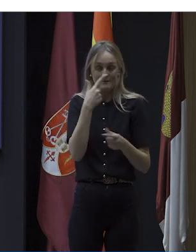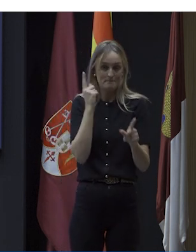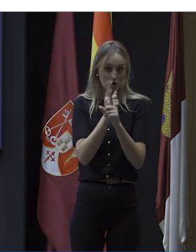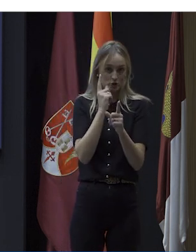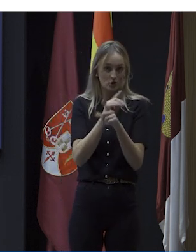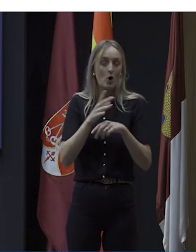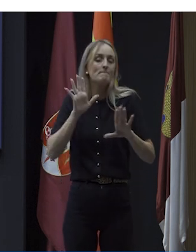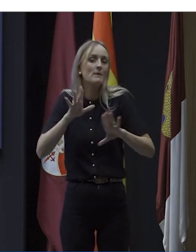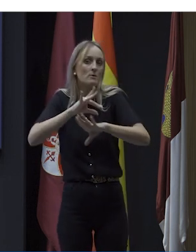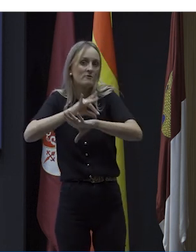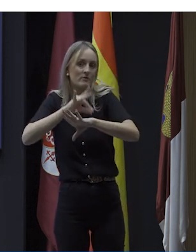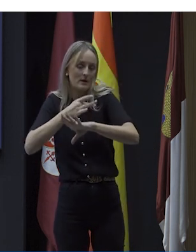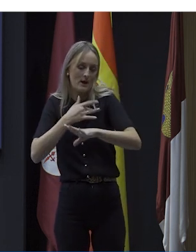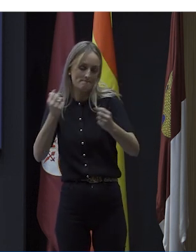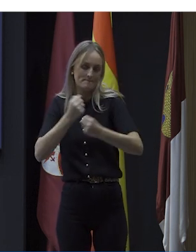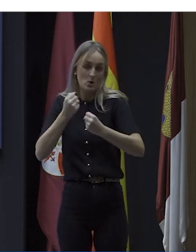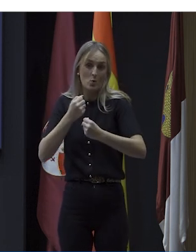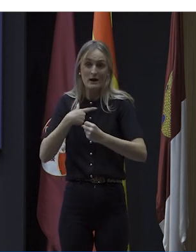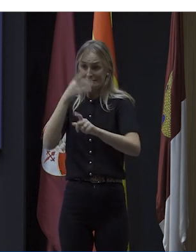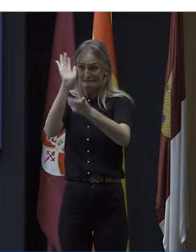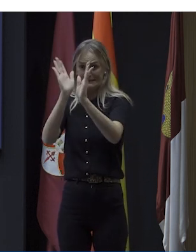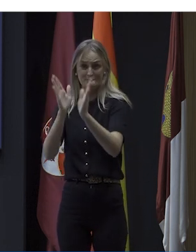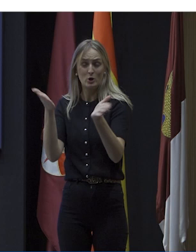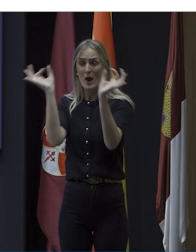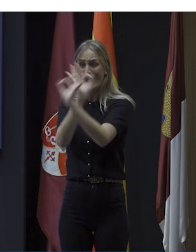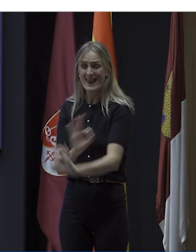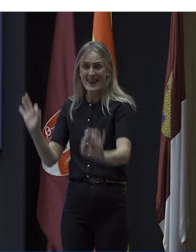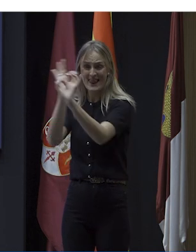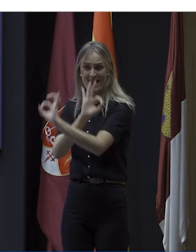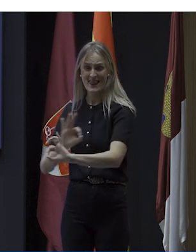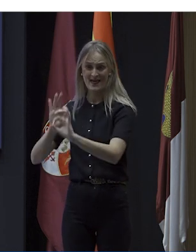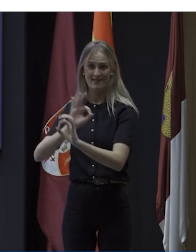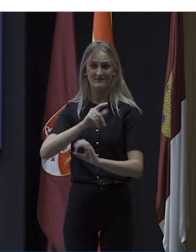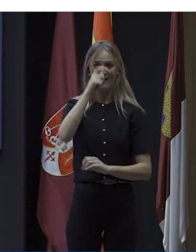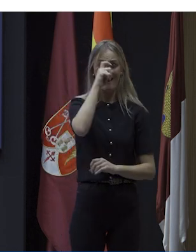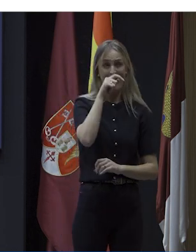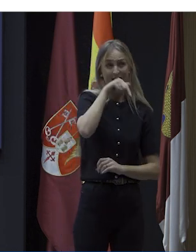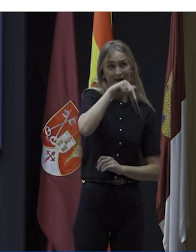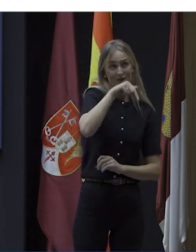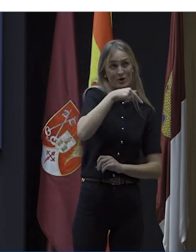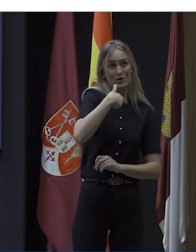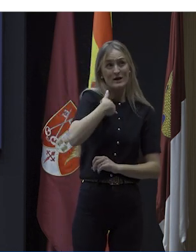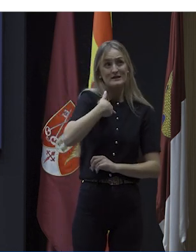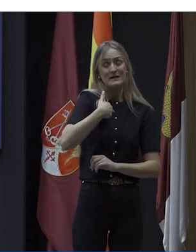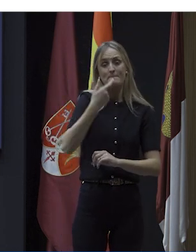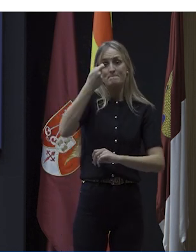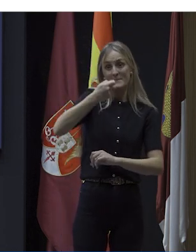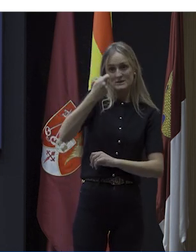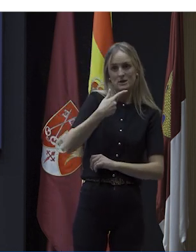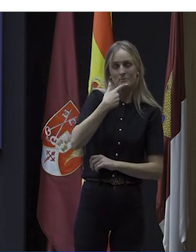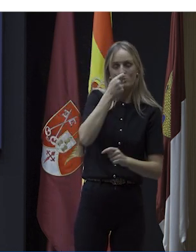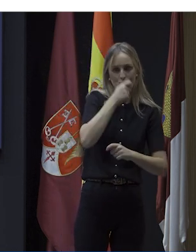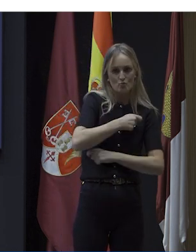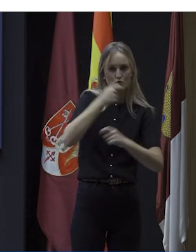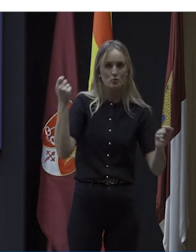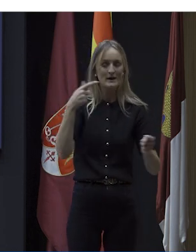enfermedades cardiovasculares y no hay ningún tratamiento. Entonces, en el año 1948, Harry Truman, el presidente, publica un acta nacional